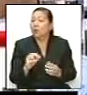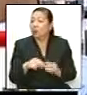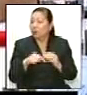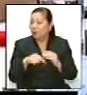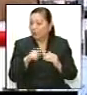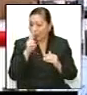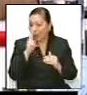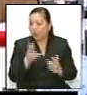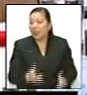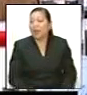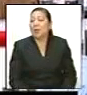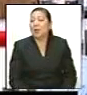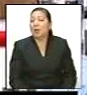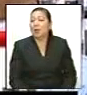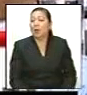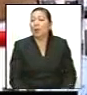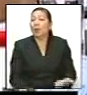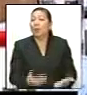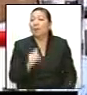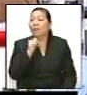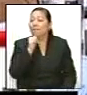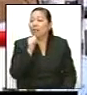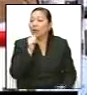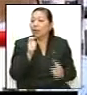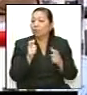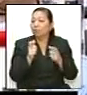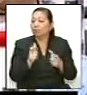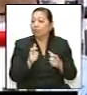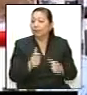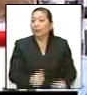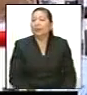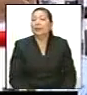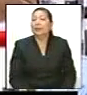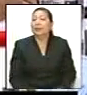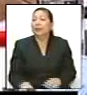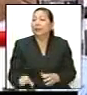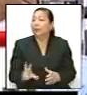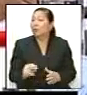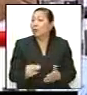norperuano, donde la falta de supervisión hizo que